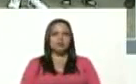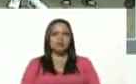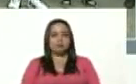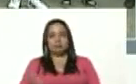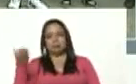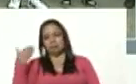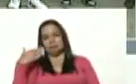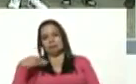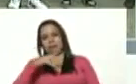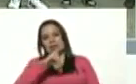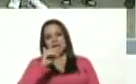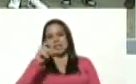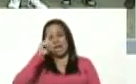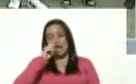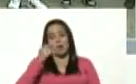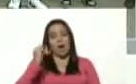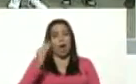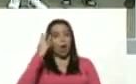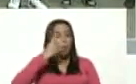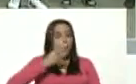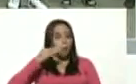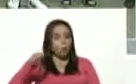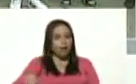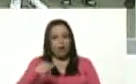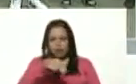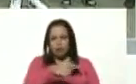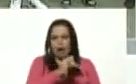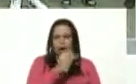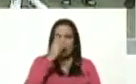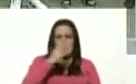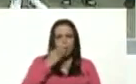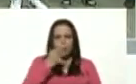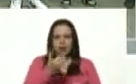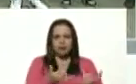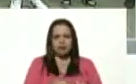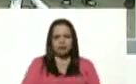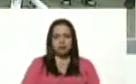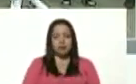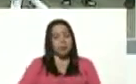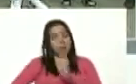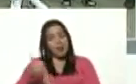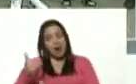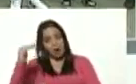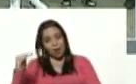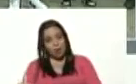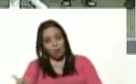20 años. Estaba chamito, ¿vale? Todavía está chamo. Estaba más chamito, Nahum.